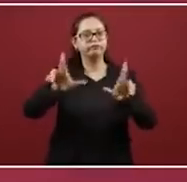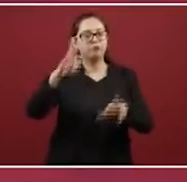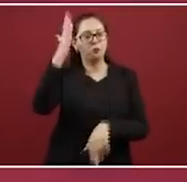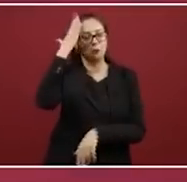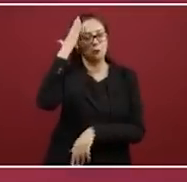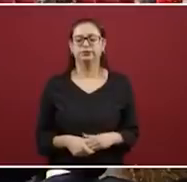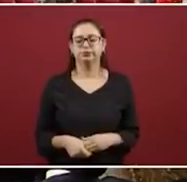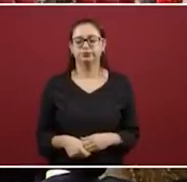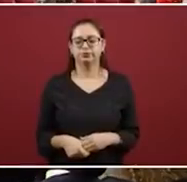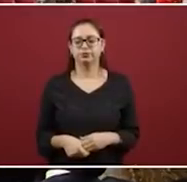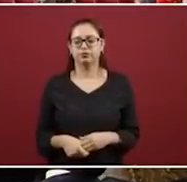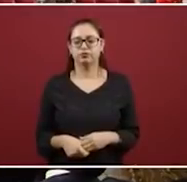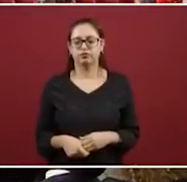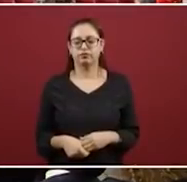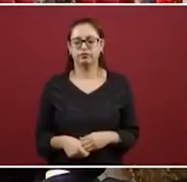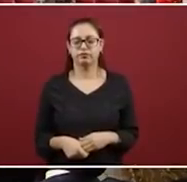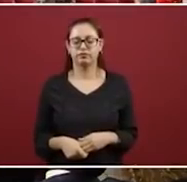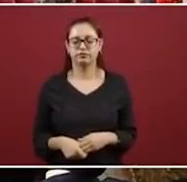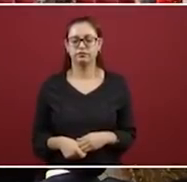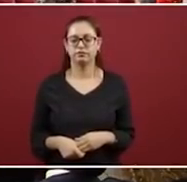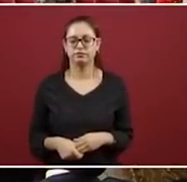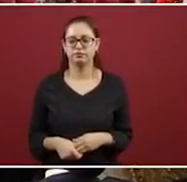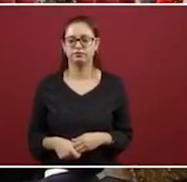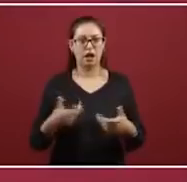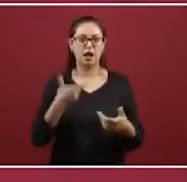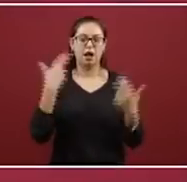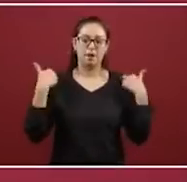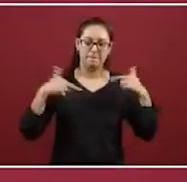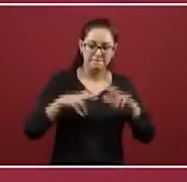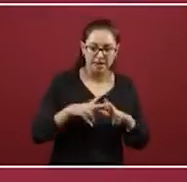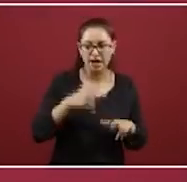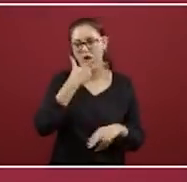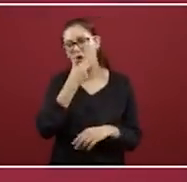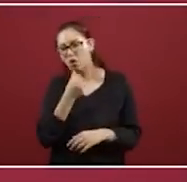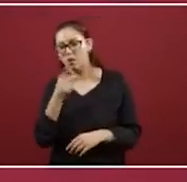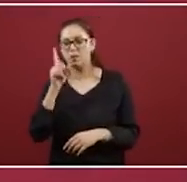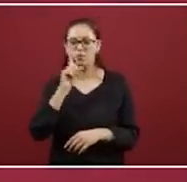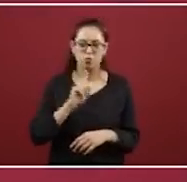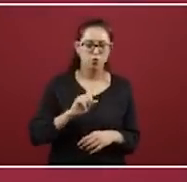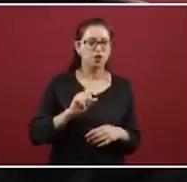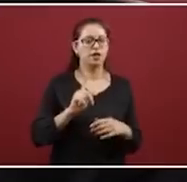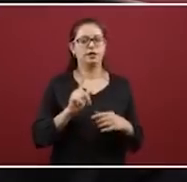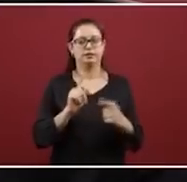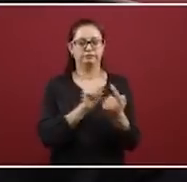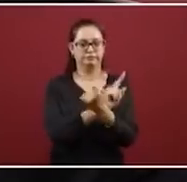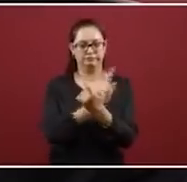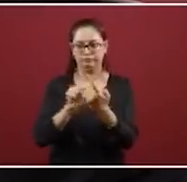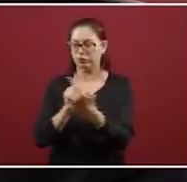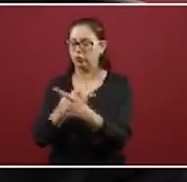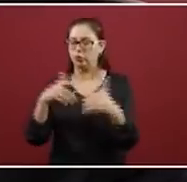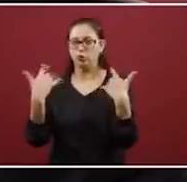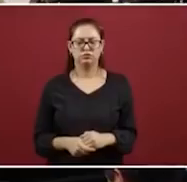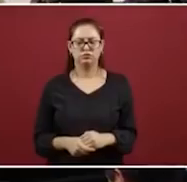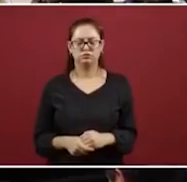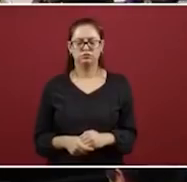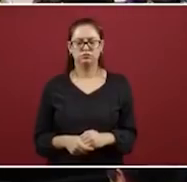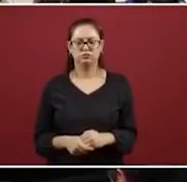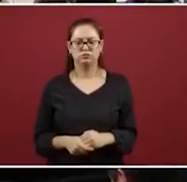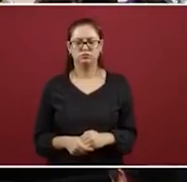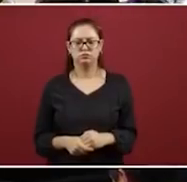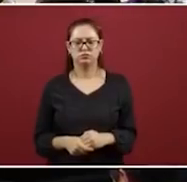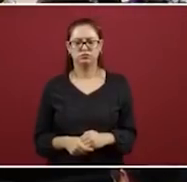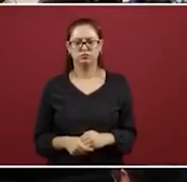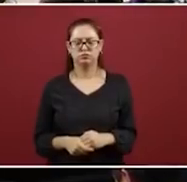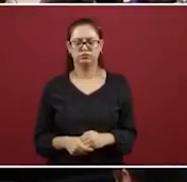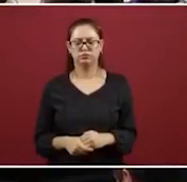dirigentes. El mandatario dijo que este 1 de mayo no encabezará ningún evento oficial con motivo del Día del Trabajo.